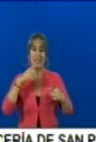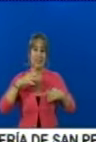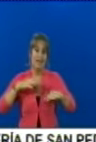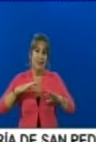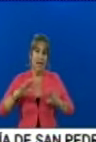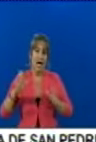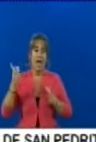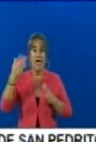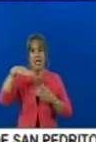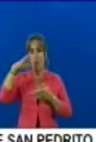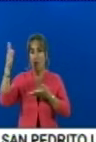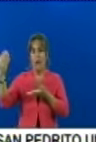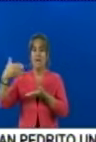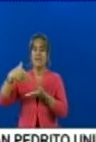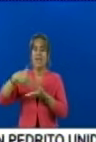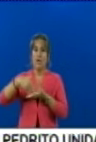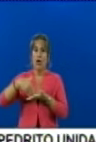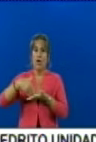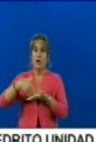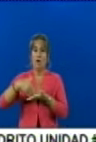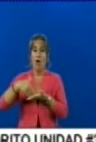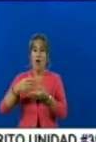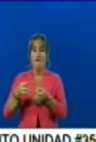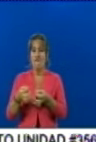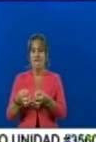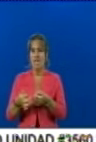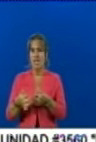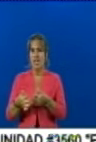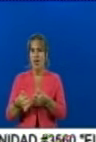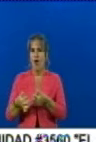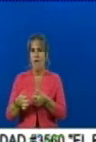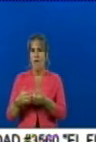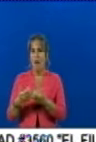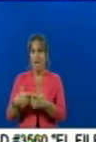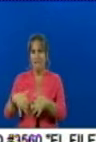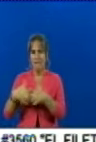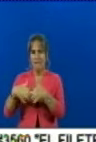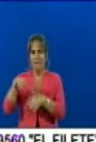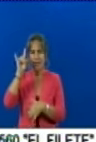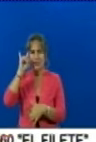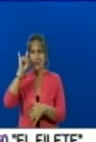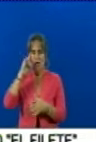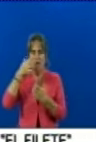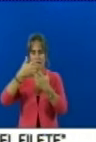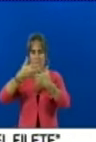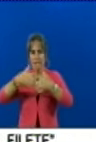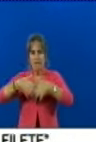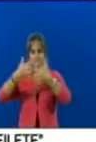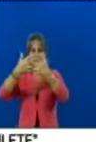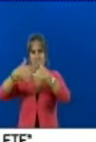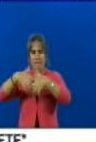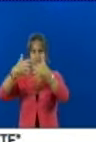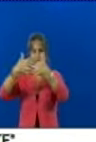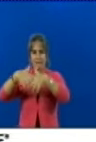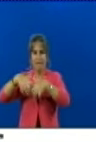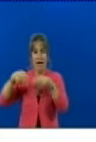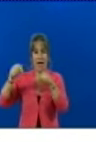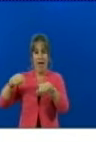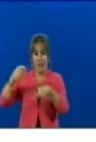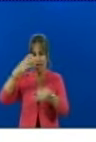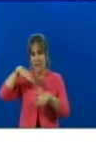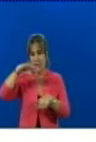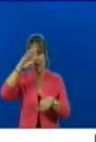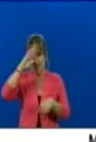llegando a Cuba un nivel de soya, de frijol de soya, que será beneficiado por los molinos, o sea, por los molinos del